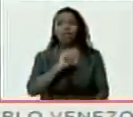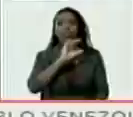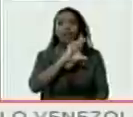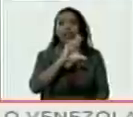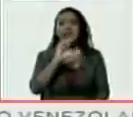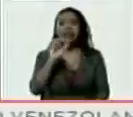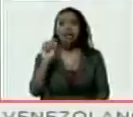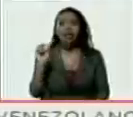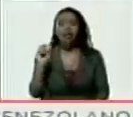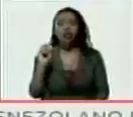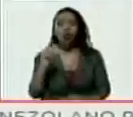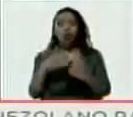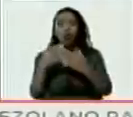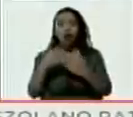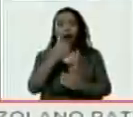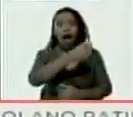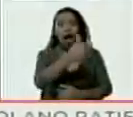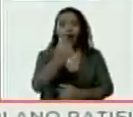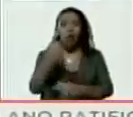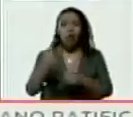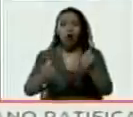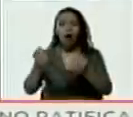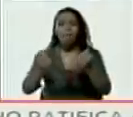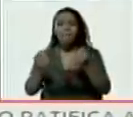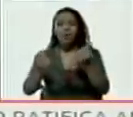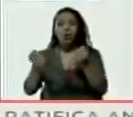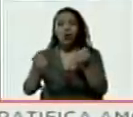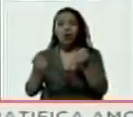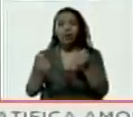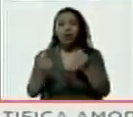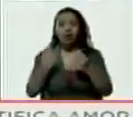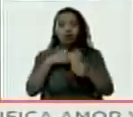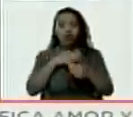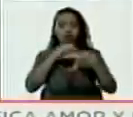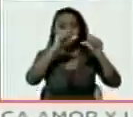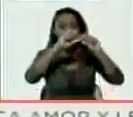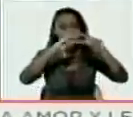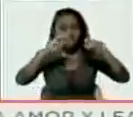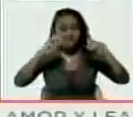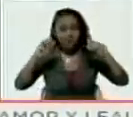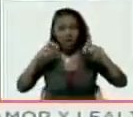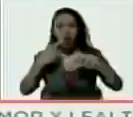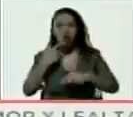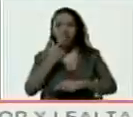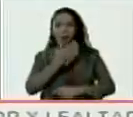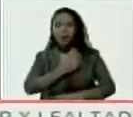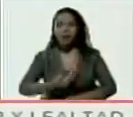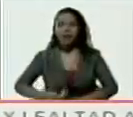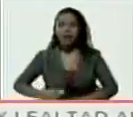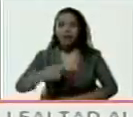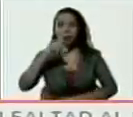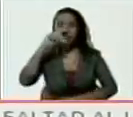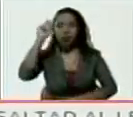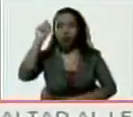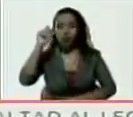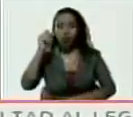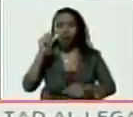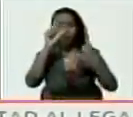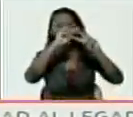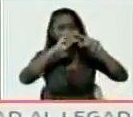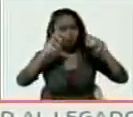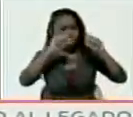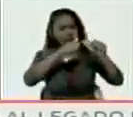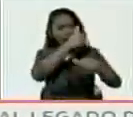$300 a cada uno de los camiones. Dijimos que íbamos a investigar, lo dijo el presidente Nicolás Maduro, que íbamos a investigar cada